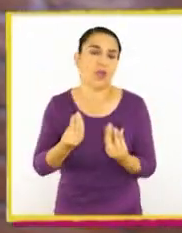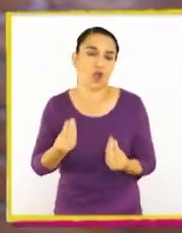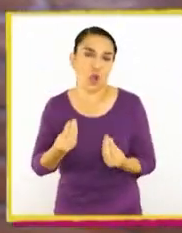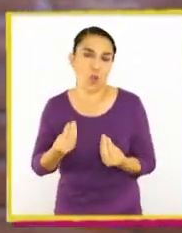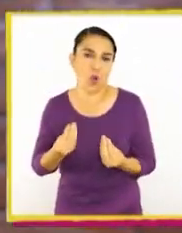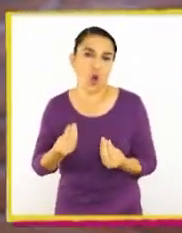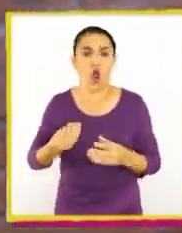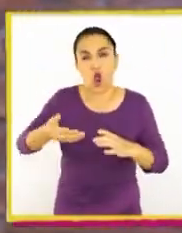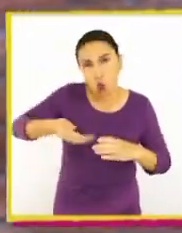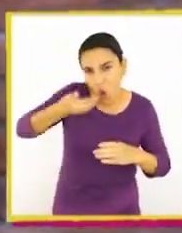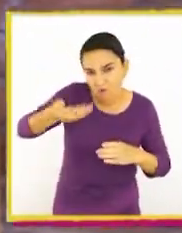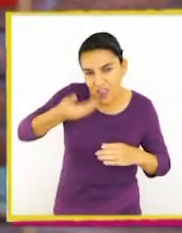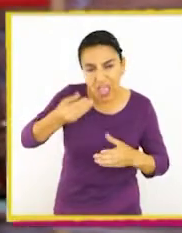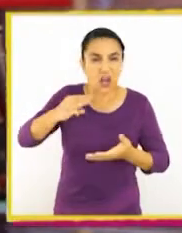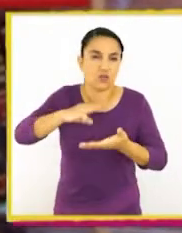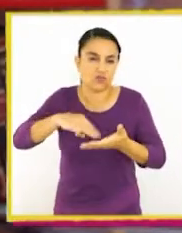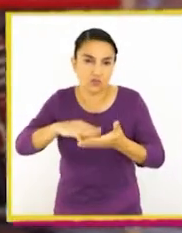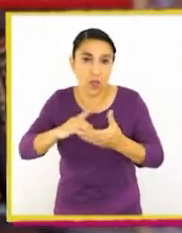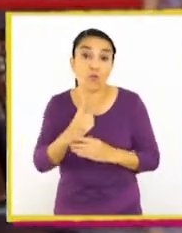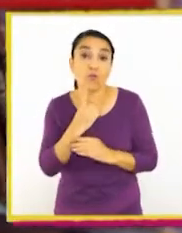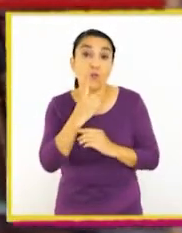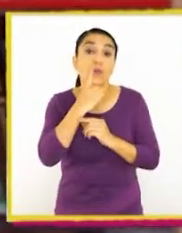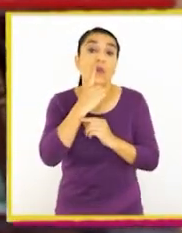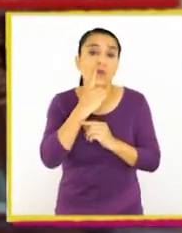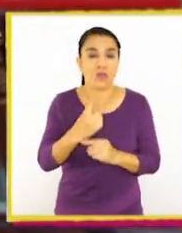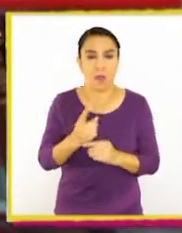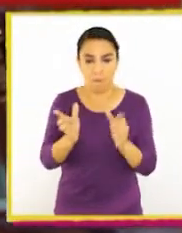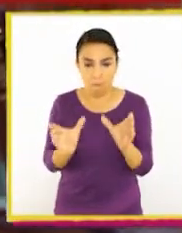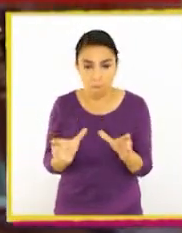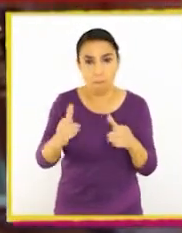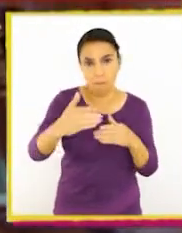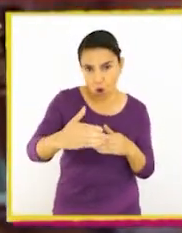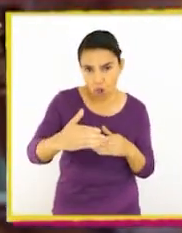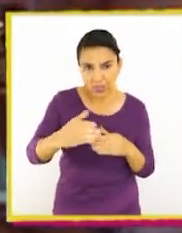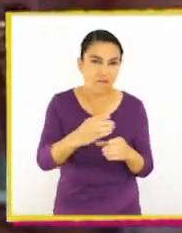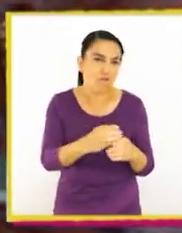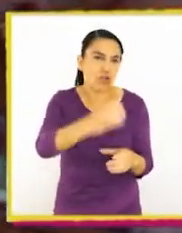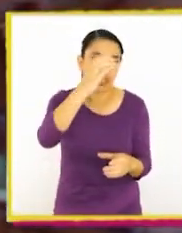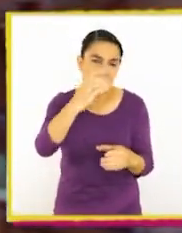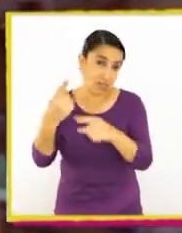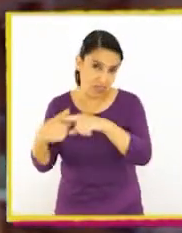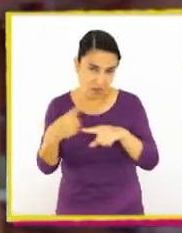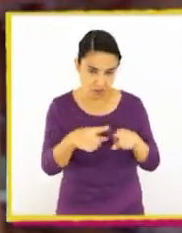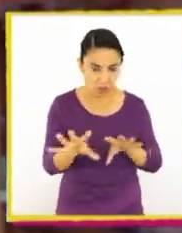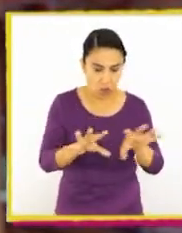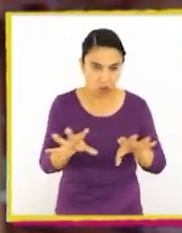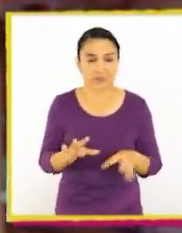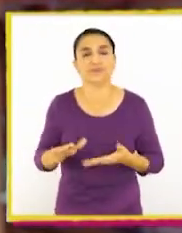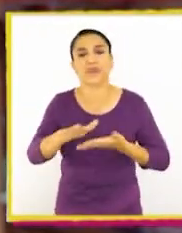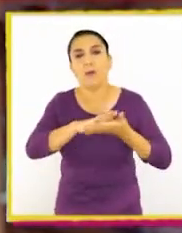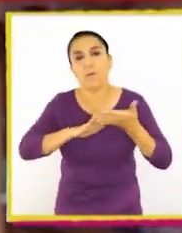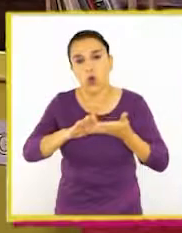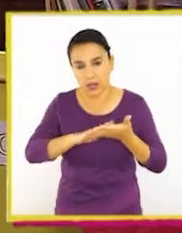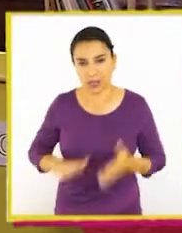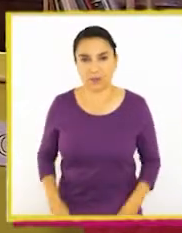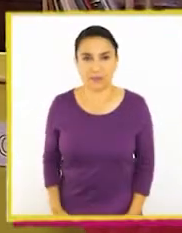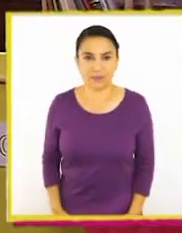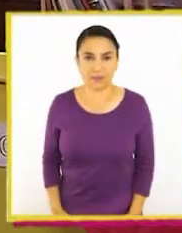como cubiertos, bombillas, potes, botellas, entre otros. Por ejemplo,